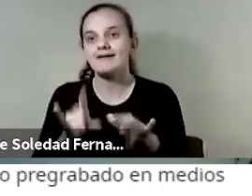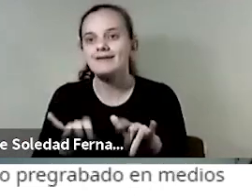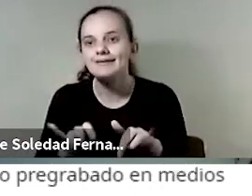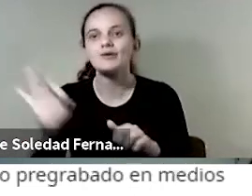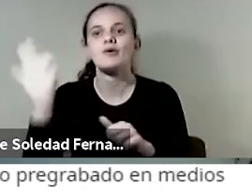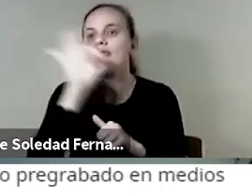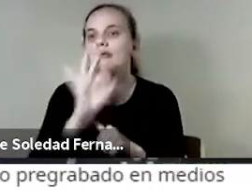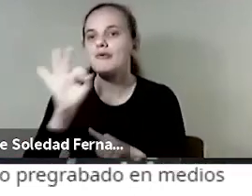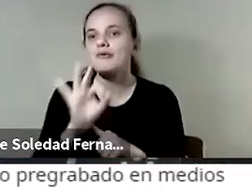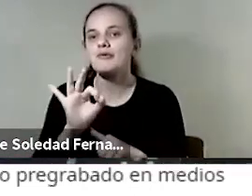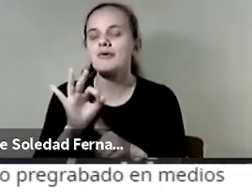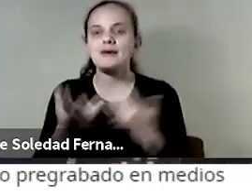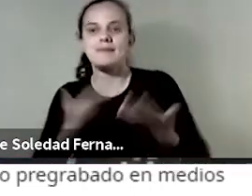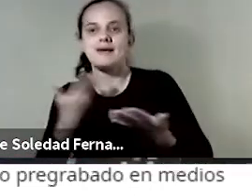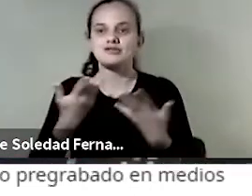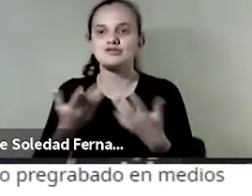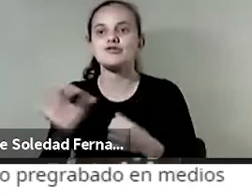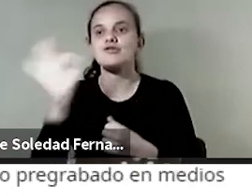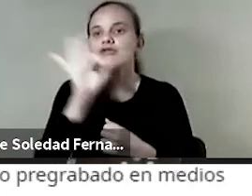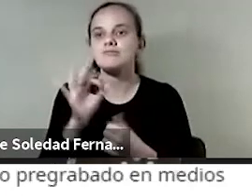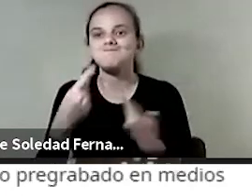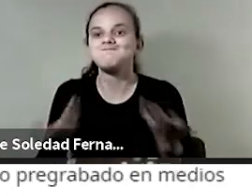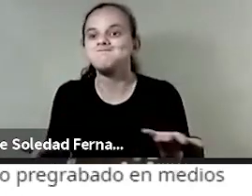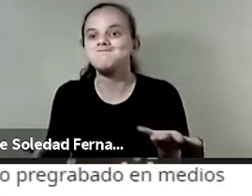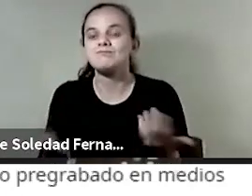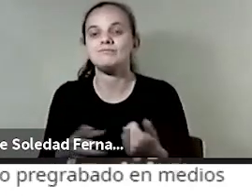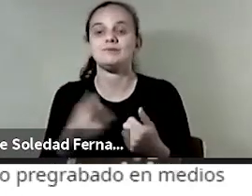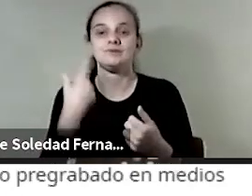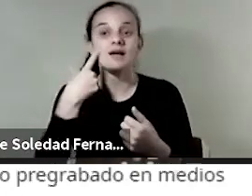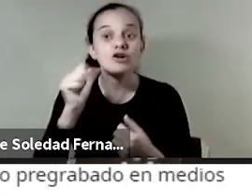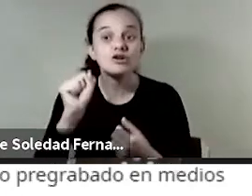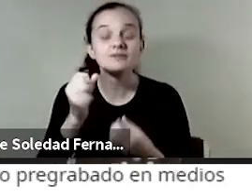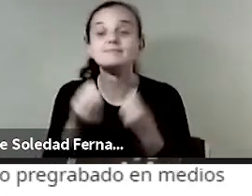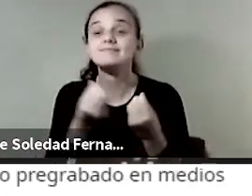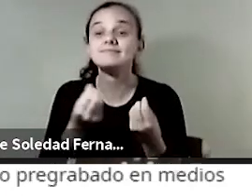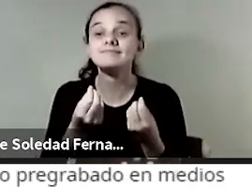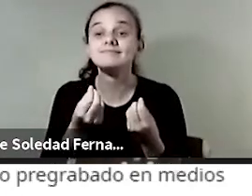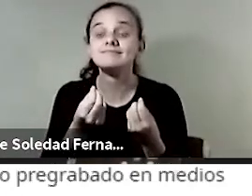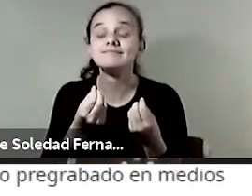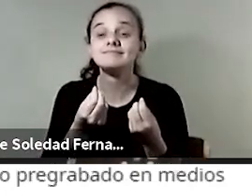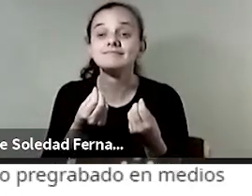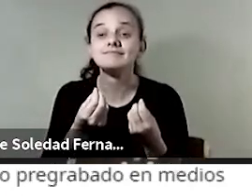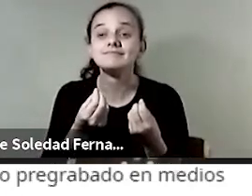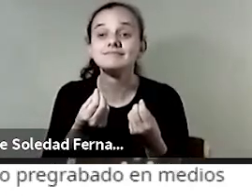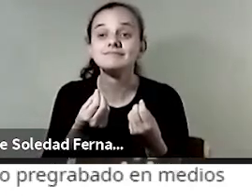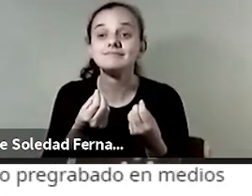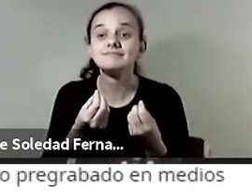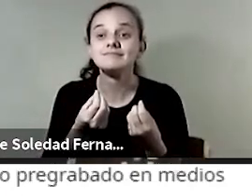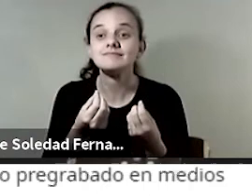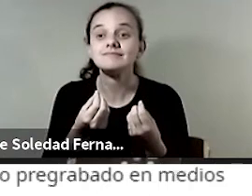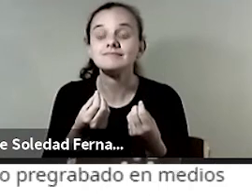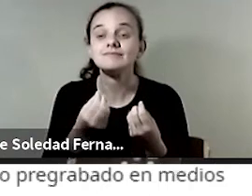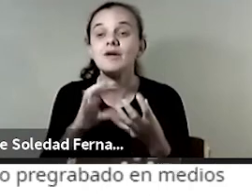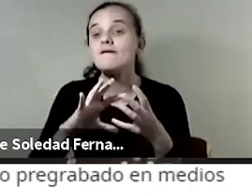contenido. Entonces, no es lo mismo un contenido auditivo que un contenido escrito, que un contenido que tiene animación. Entonces, también vamos